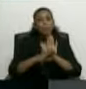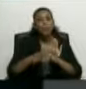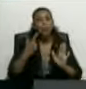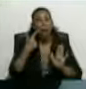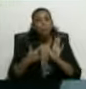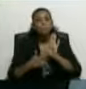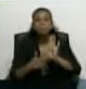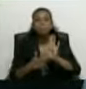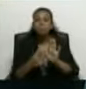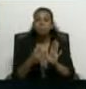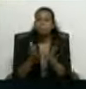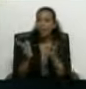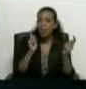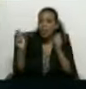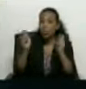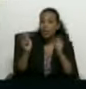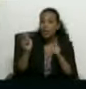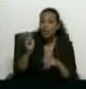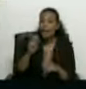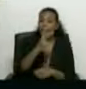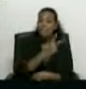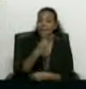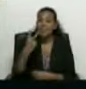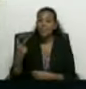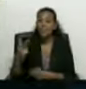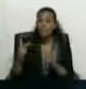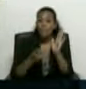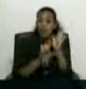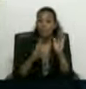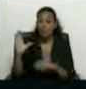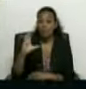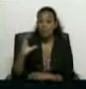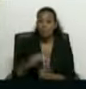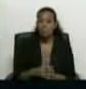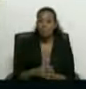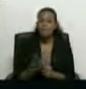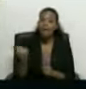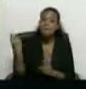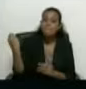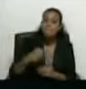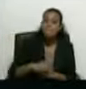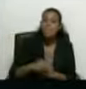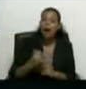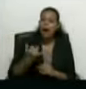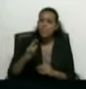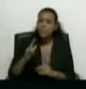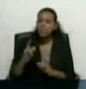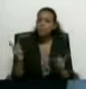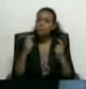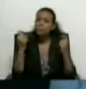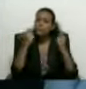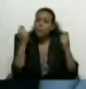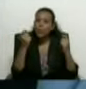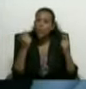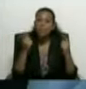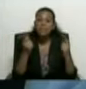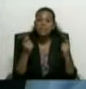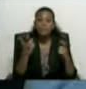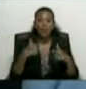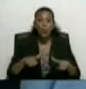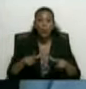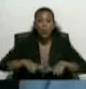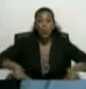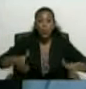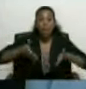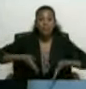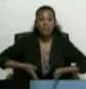eleven el trabajo turístico en las 22 parroquias. También esta actividad permitió promover la Cuna del